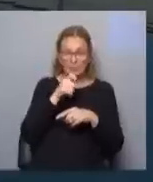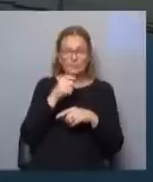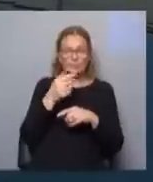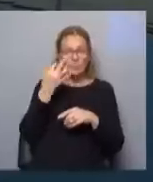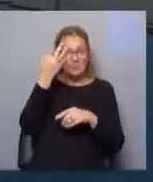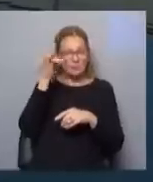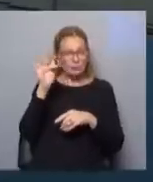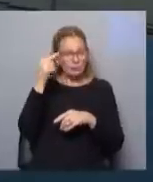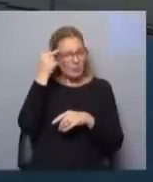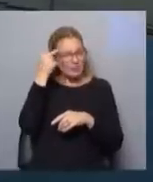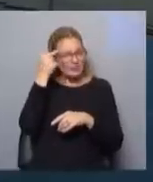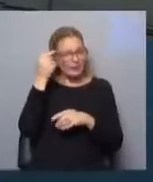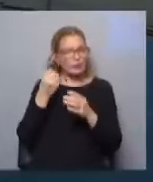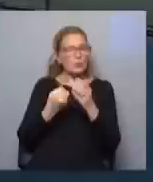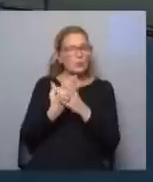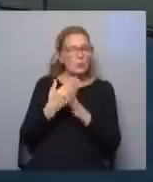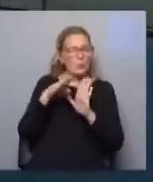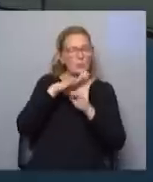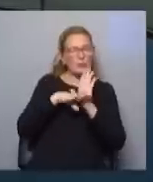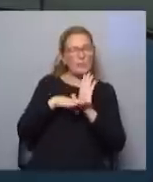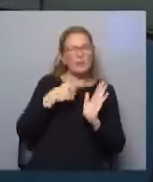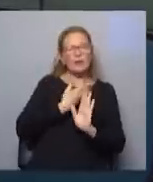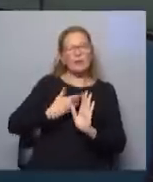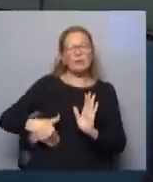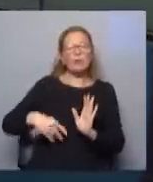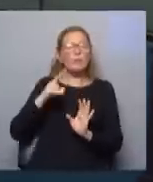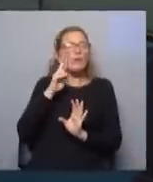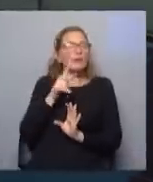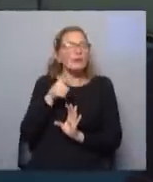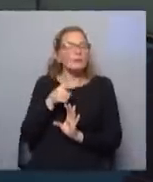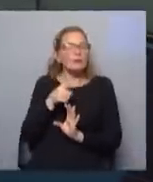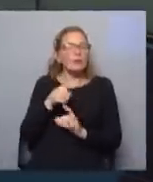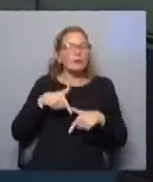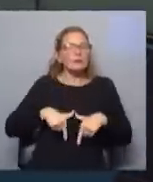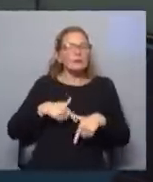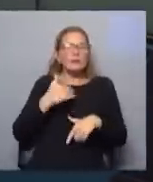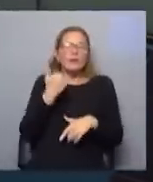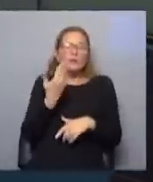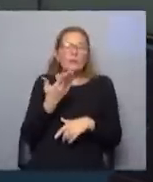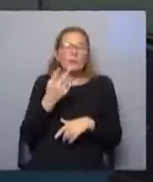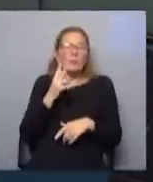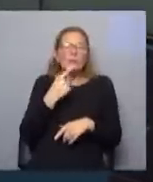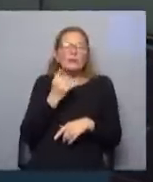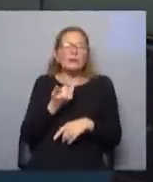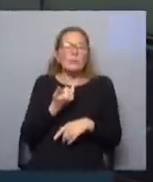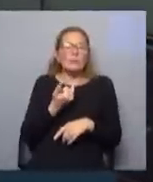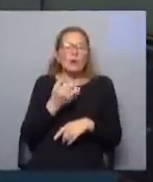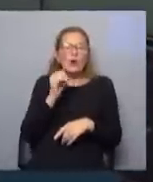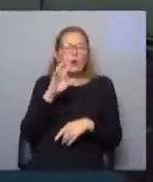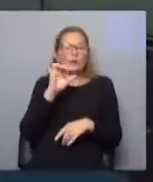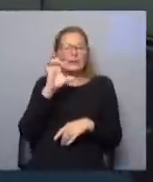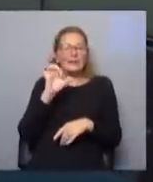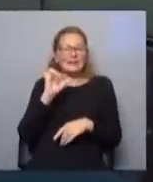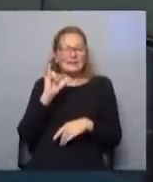futuro y pensando también en un nuevo programa de gobierno como lo leen esto los intendentes del interior como lo lee por ejemplo yamandú orsi el